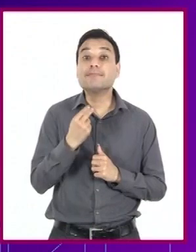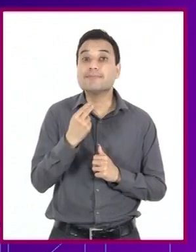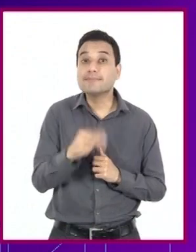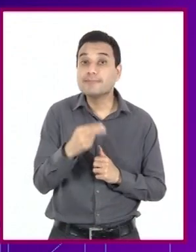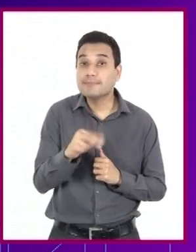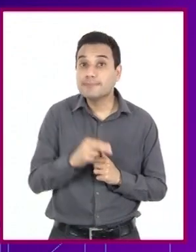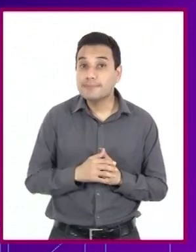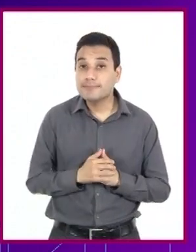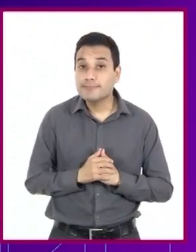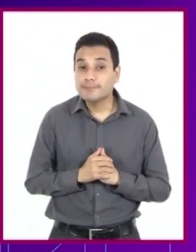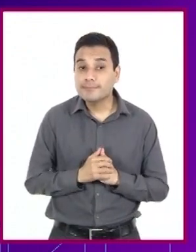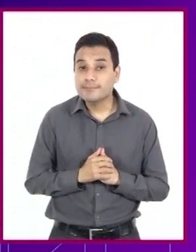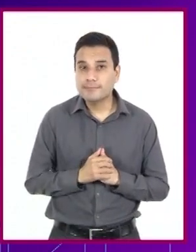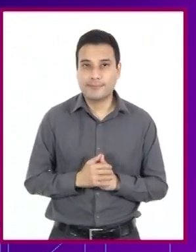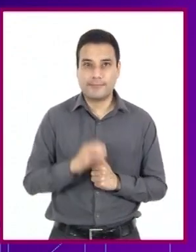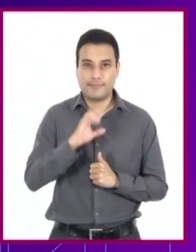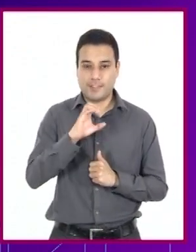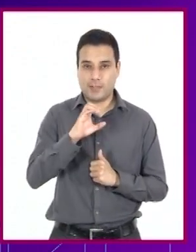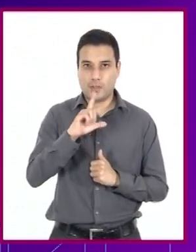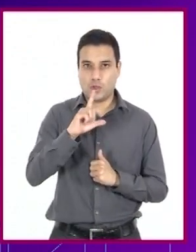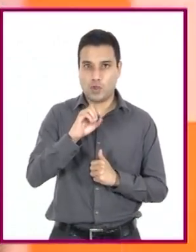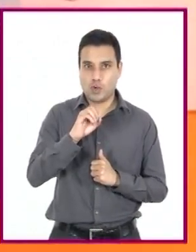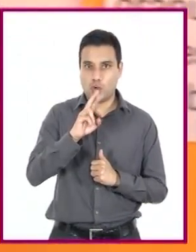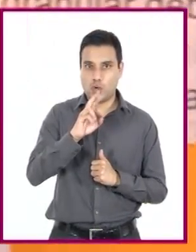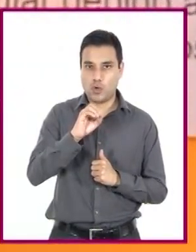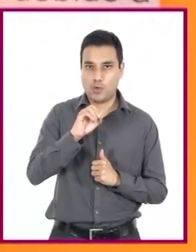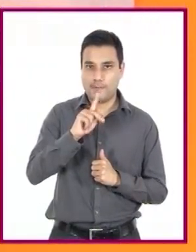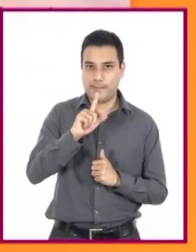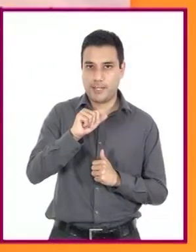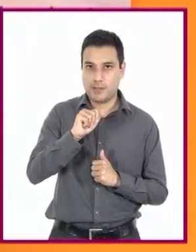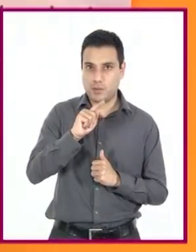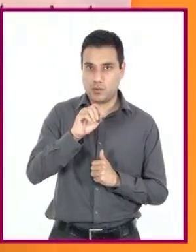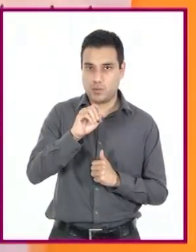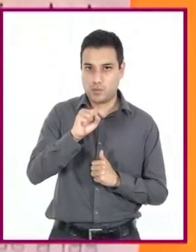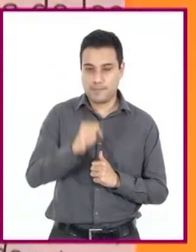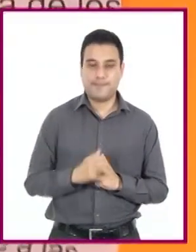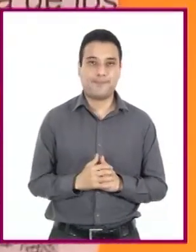de los cloroplastos.